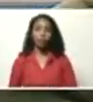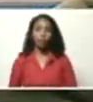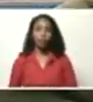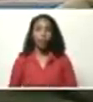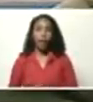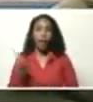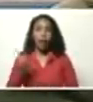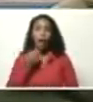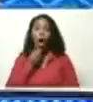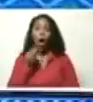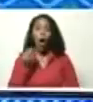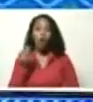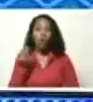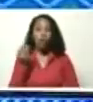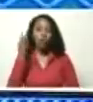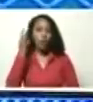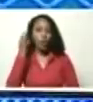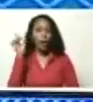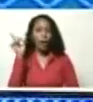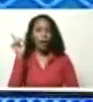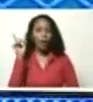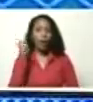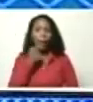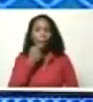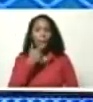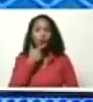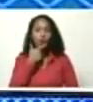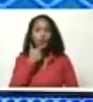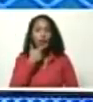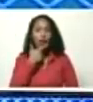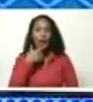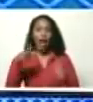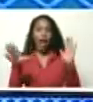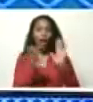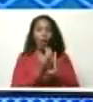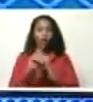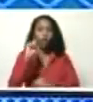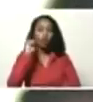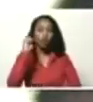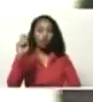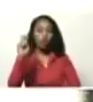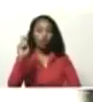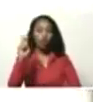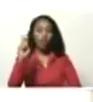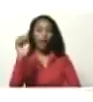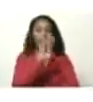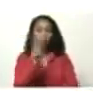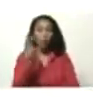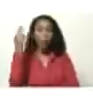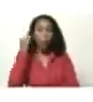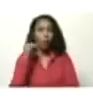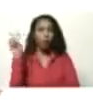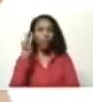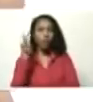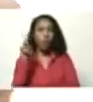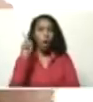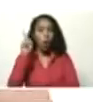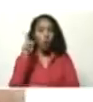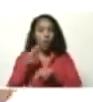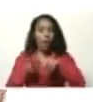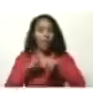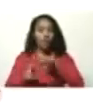esta muchacha, esta niña hermosa, la Constitución de la República Bolivariana de Venezuela, una niña